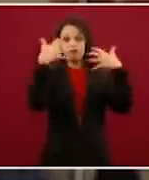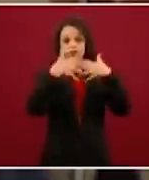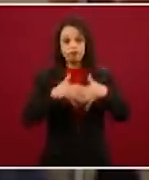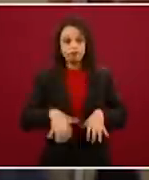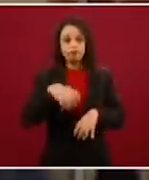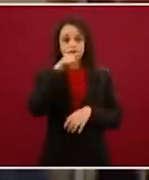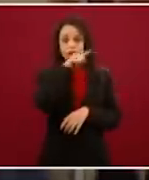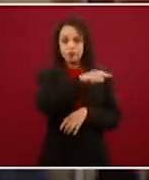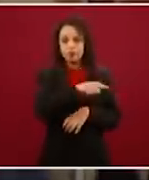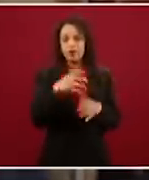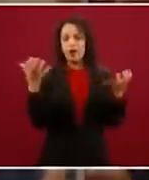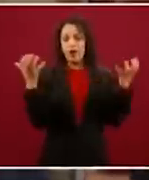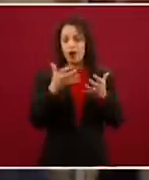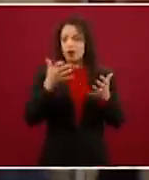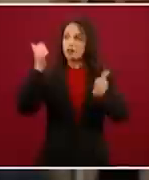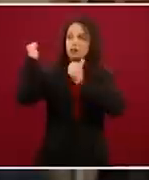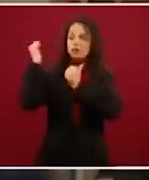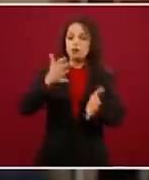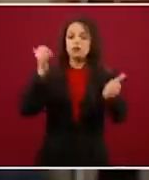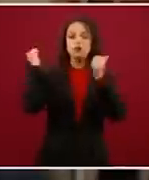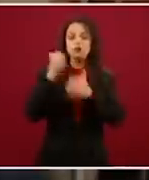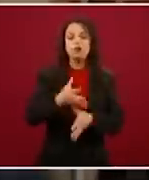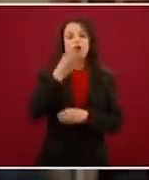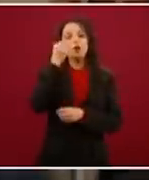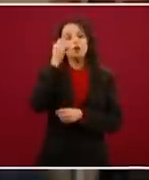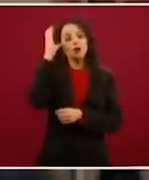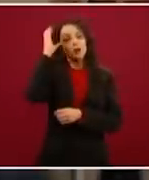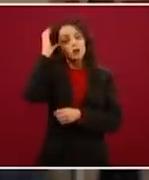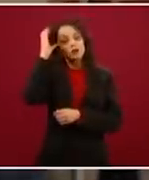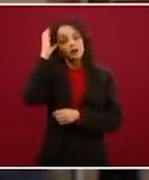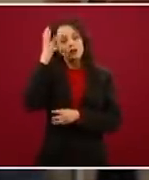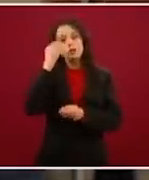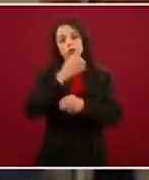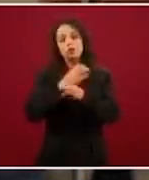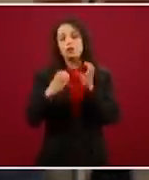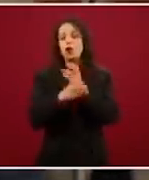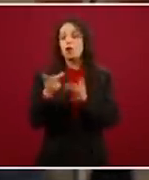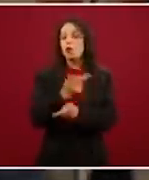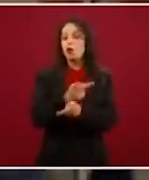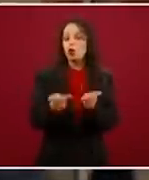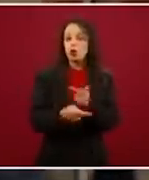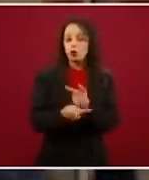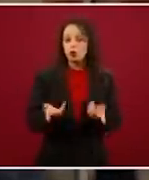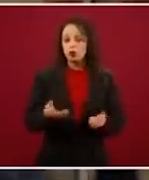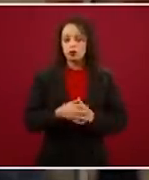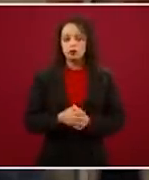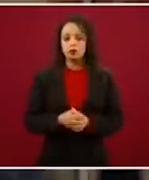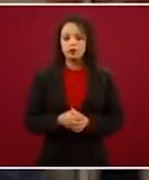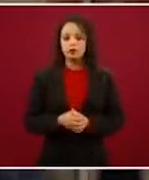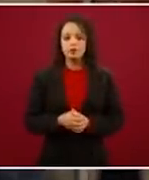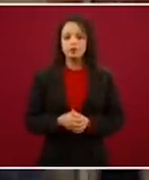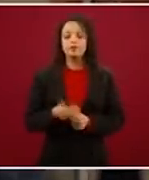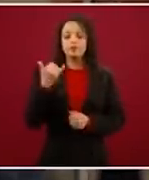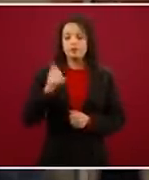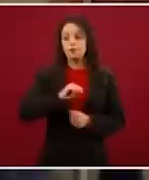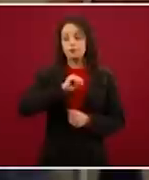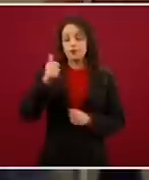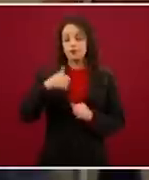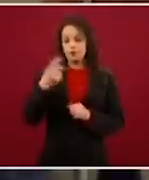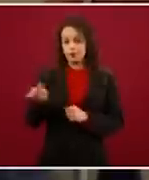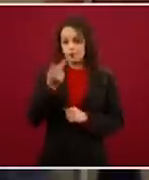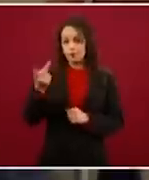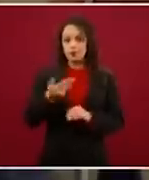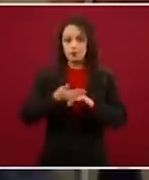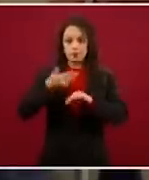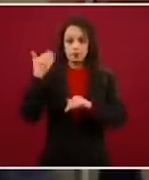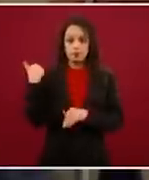de Sonora. Y también otra pregunta sobre, dentro de su programa que se presentó algunos meses, habló del tren, de la